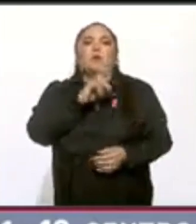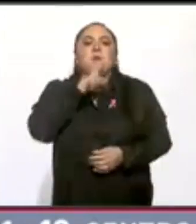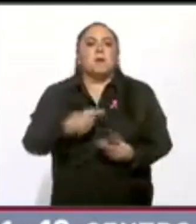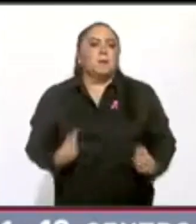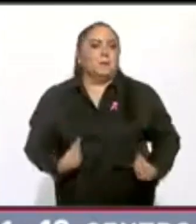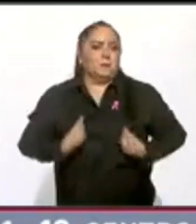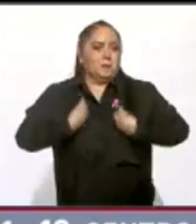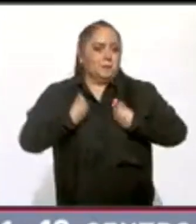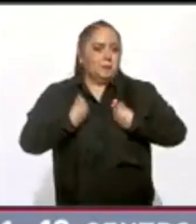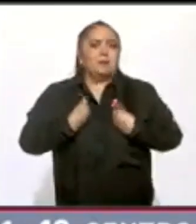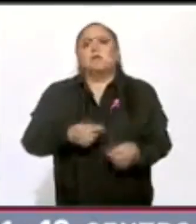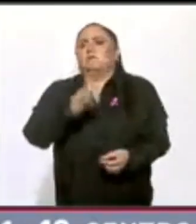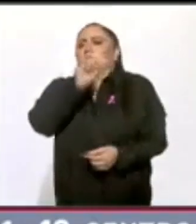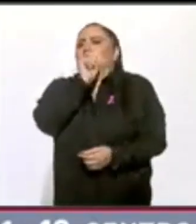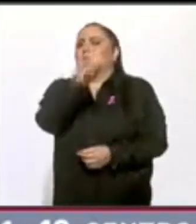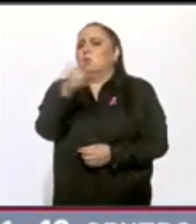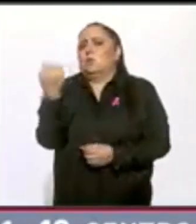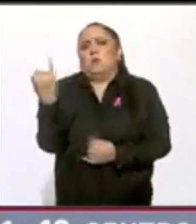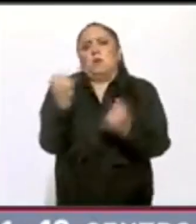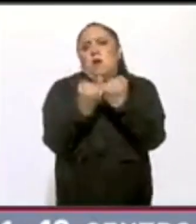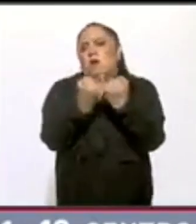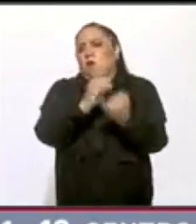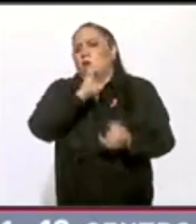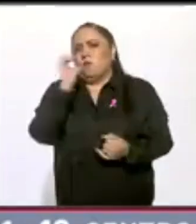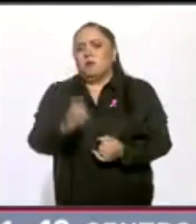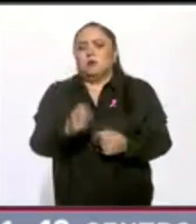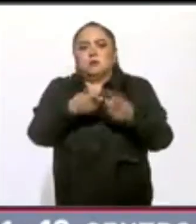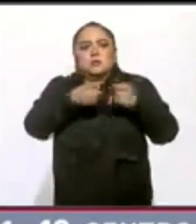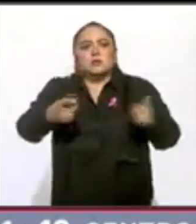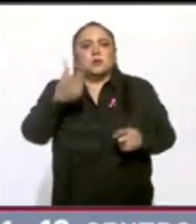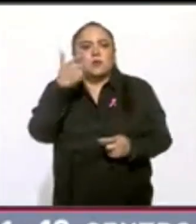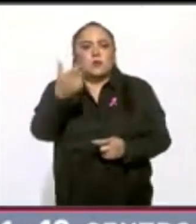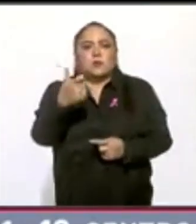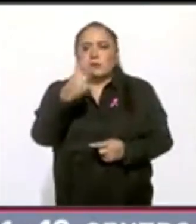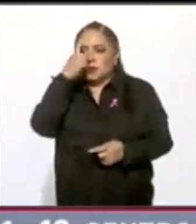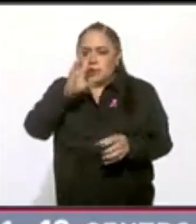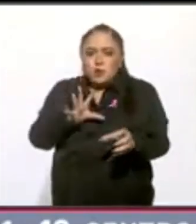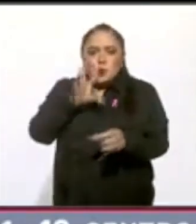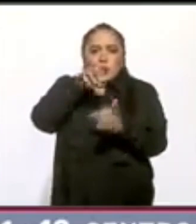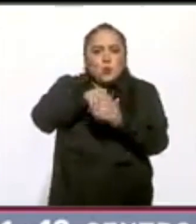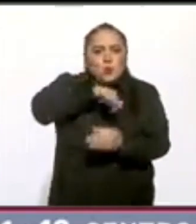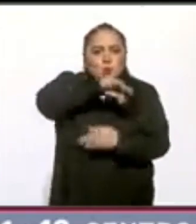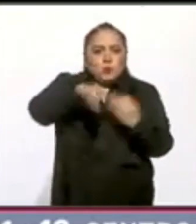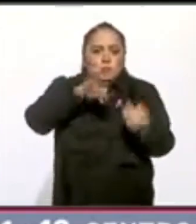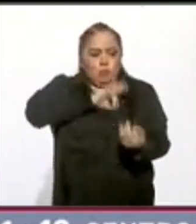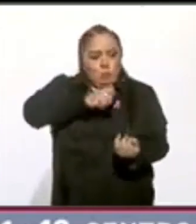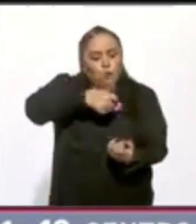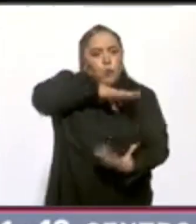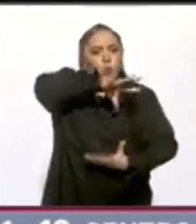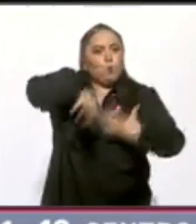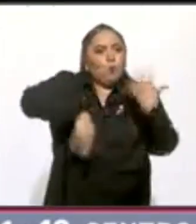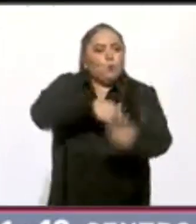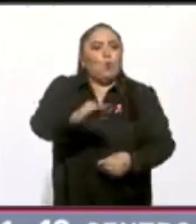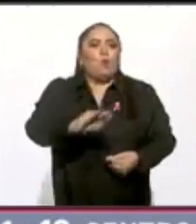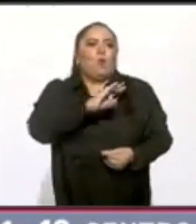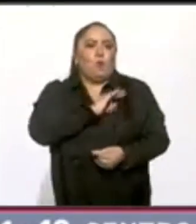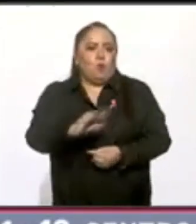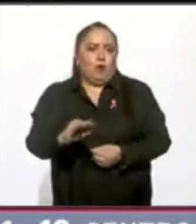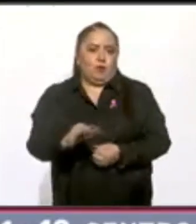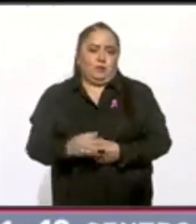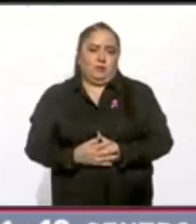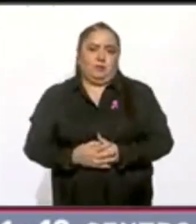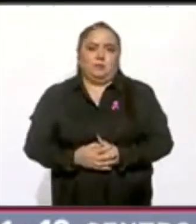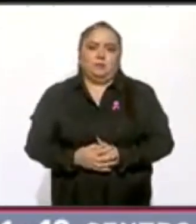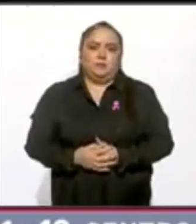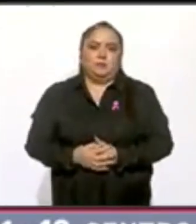vida. Y también, obviamente, pues a partir de un desarrollo económico incluyente y sustentable, es decir, que tenga menores impactos